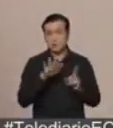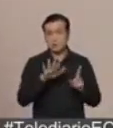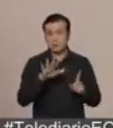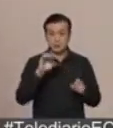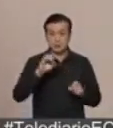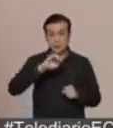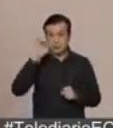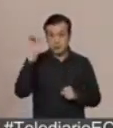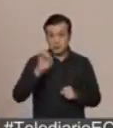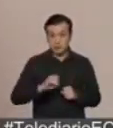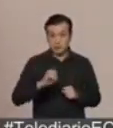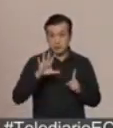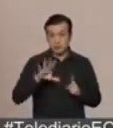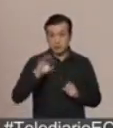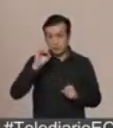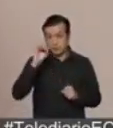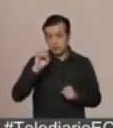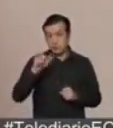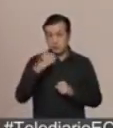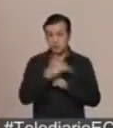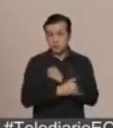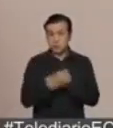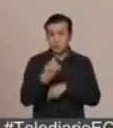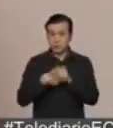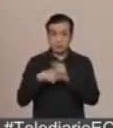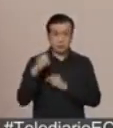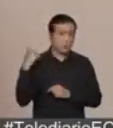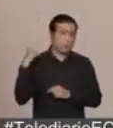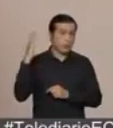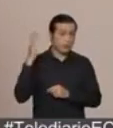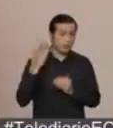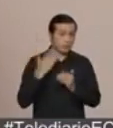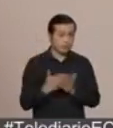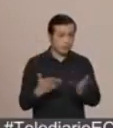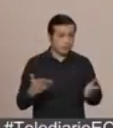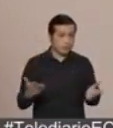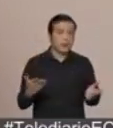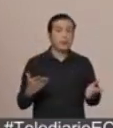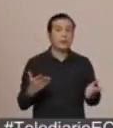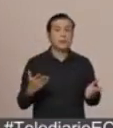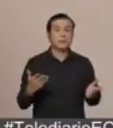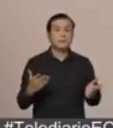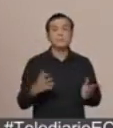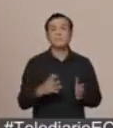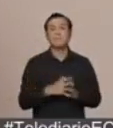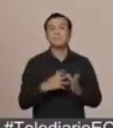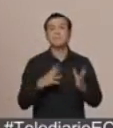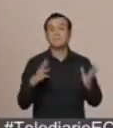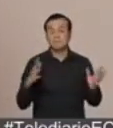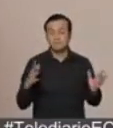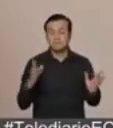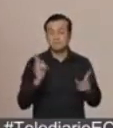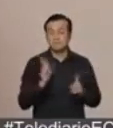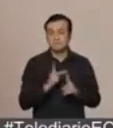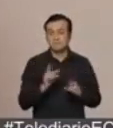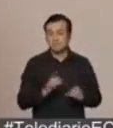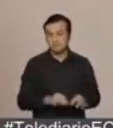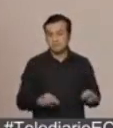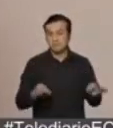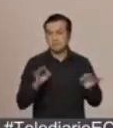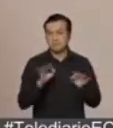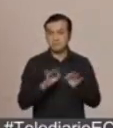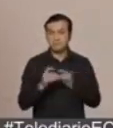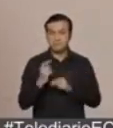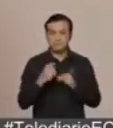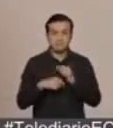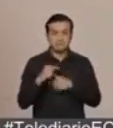60% de los envíos van a ese país y por lo tanto es un monto significativamente relevante para el ingreso de